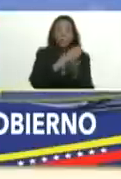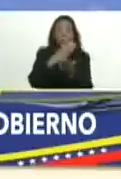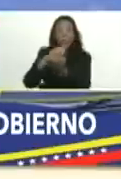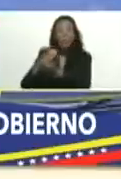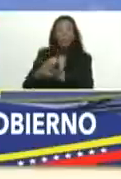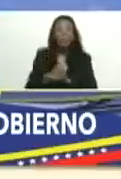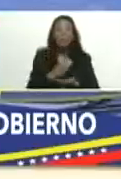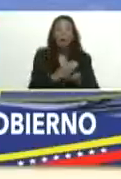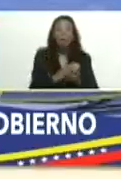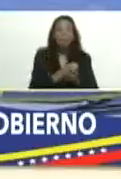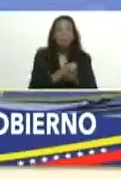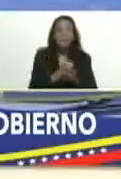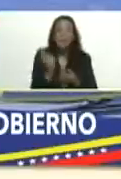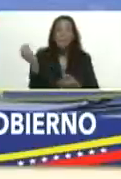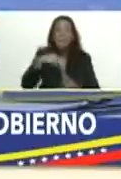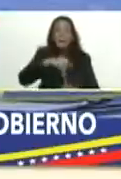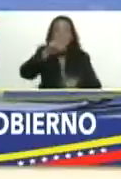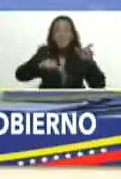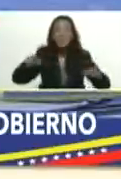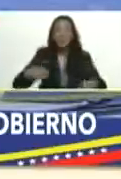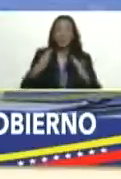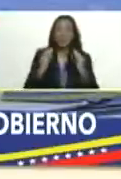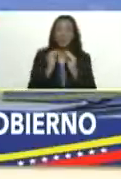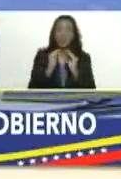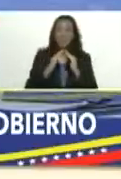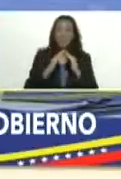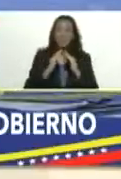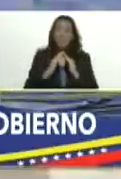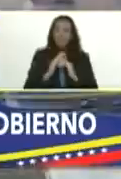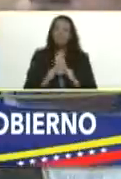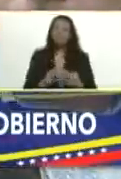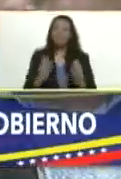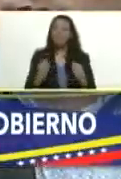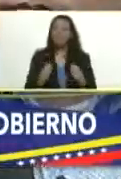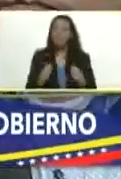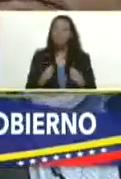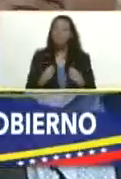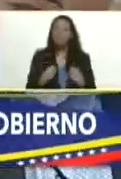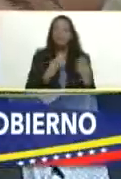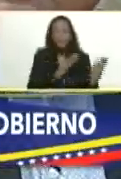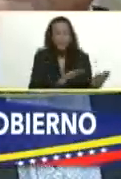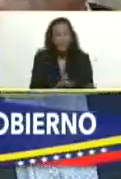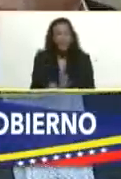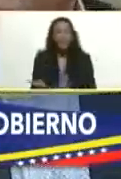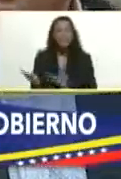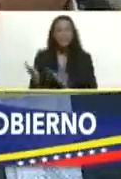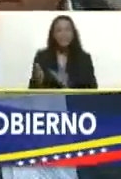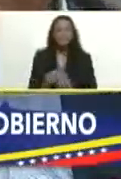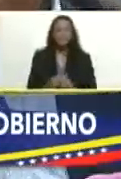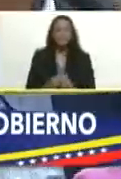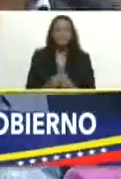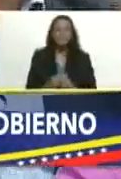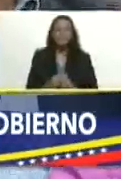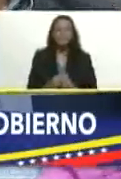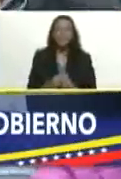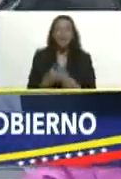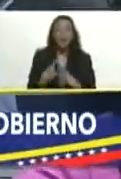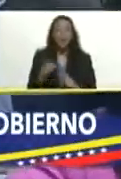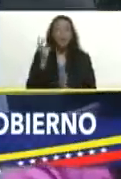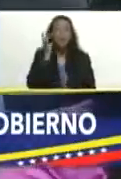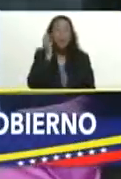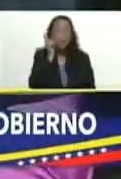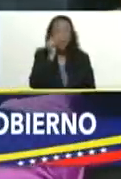más pobladas del país. Así que les doy mi bienvenida a